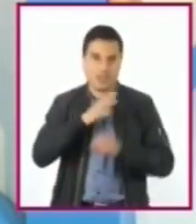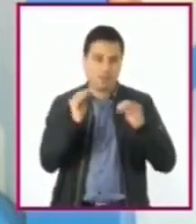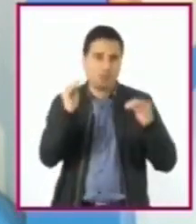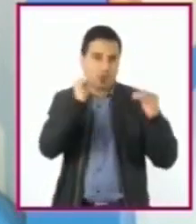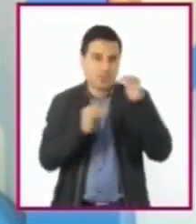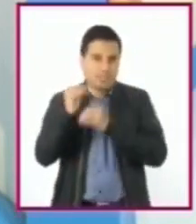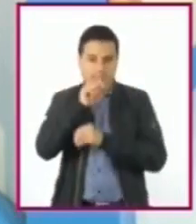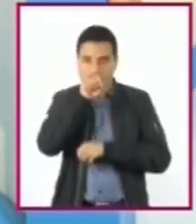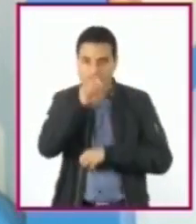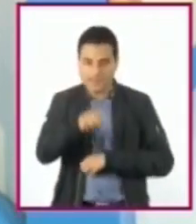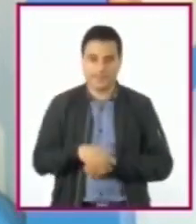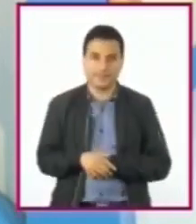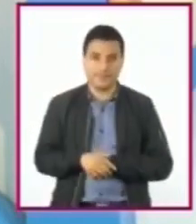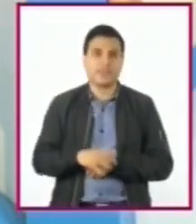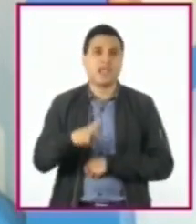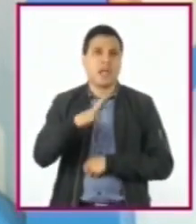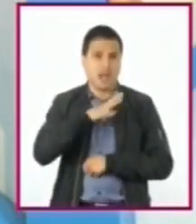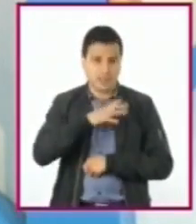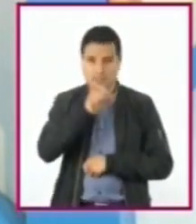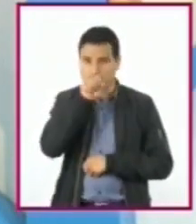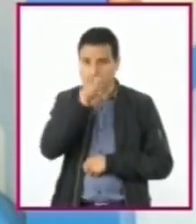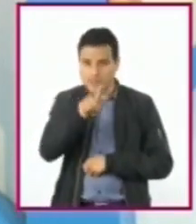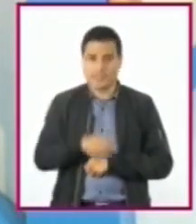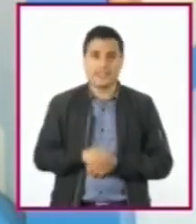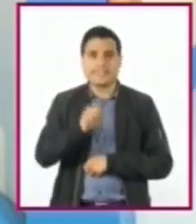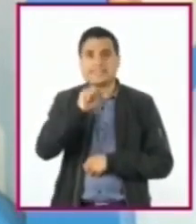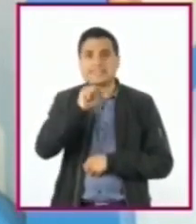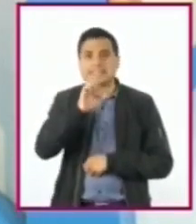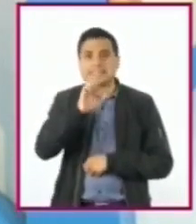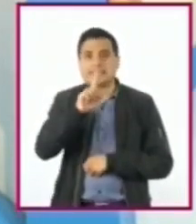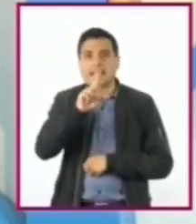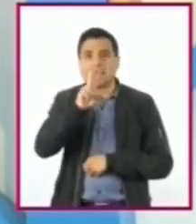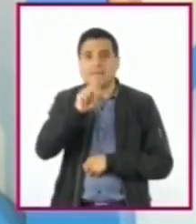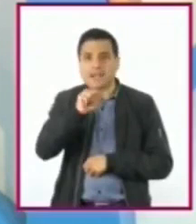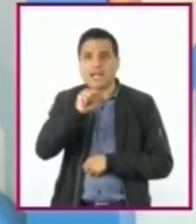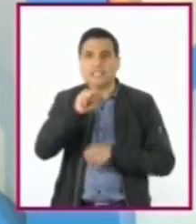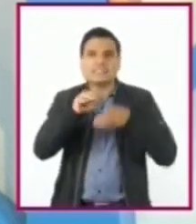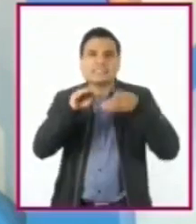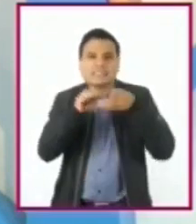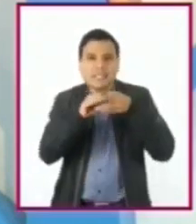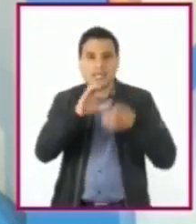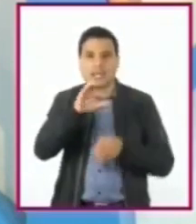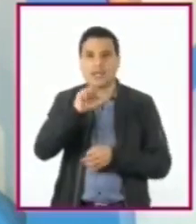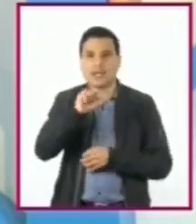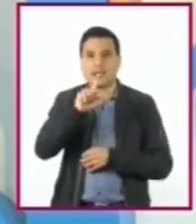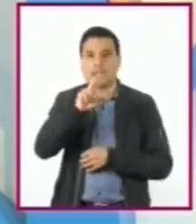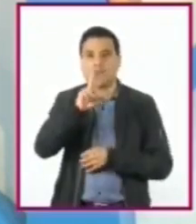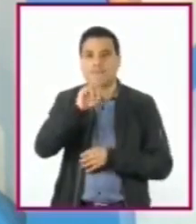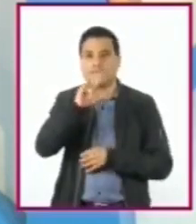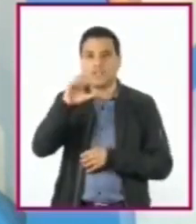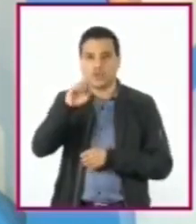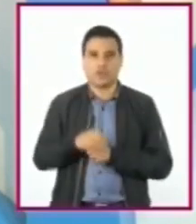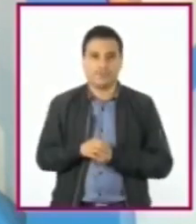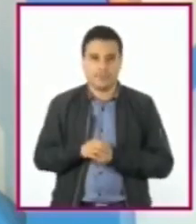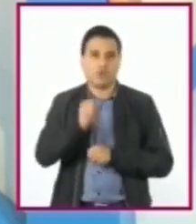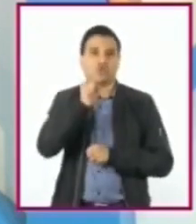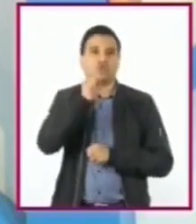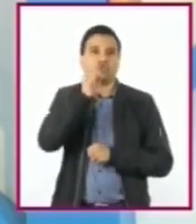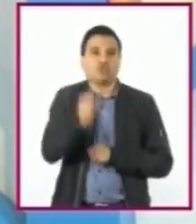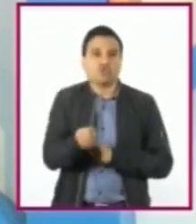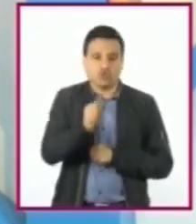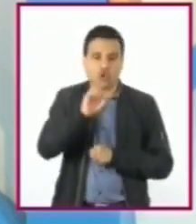y cuenta con una pequeña porción de selvas en el Valle de Calvillo, ubicado en el extremo